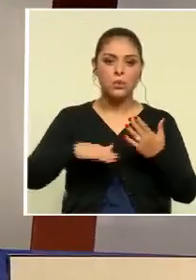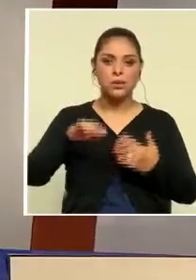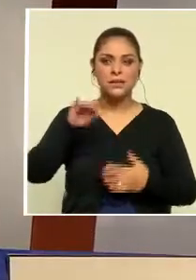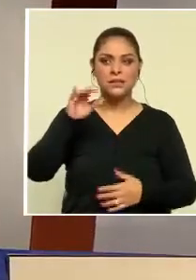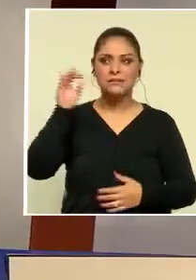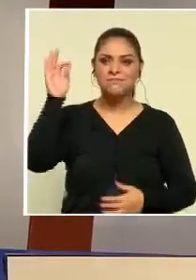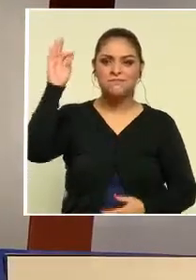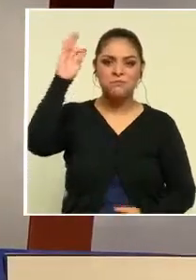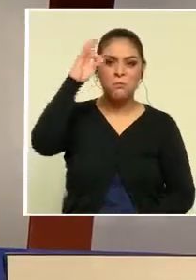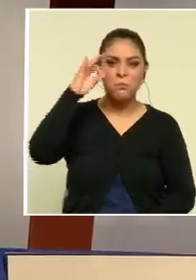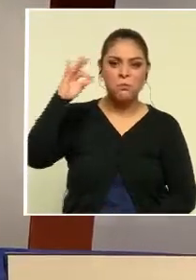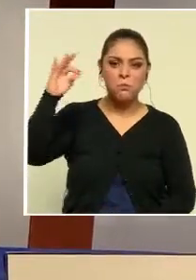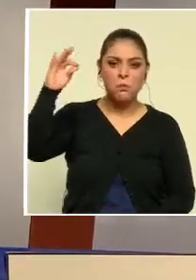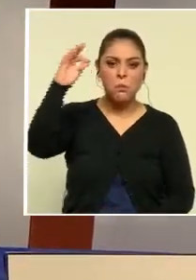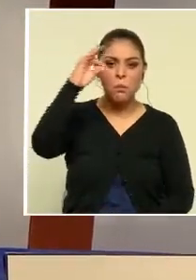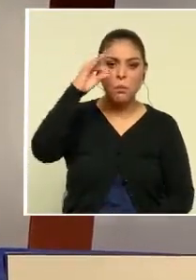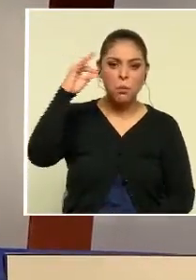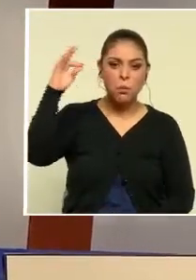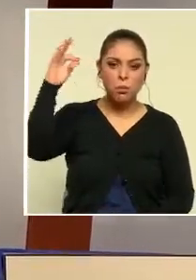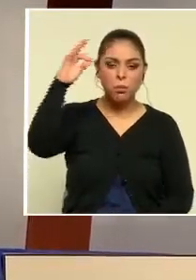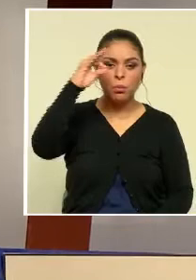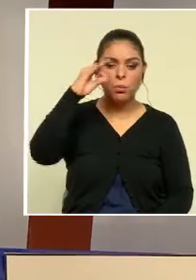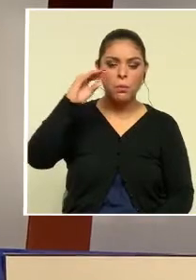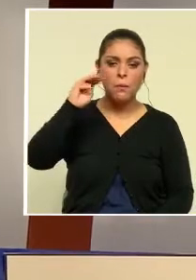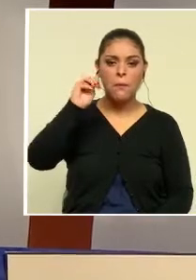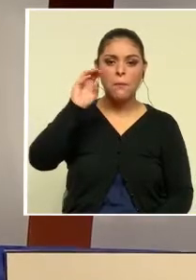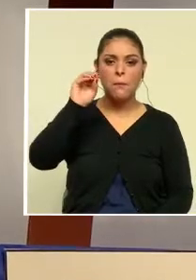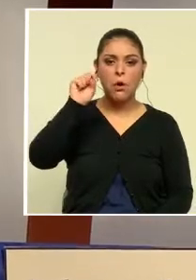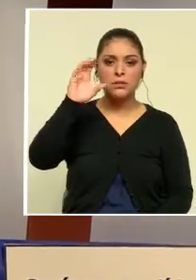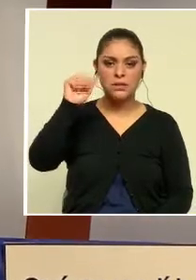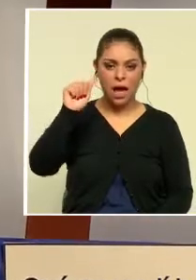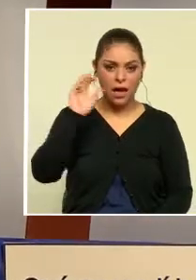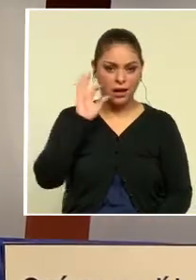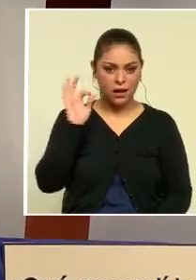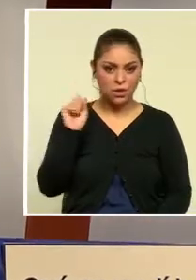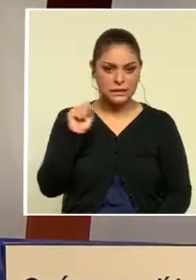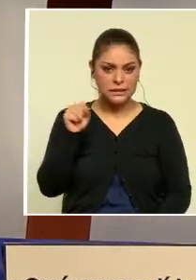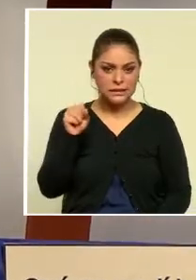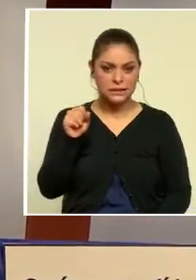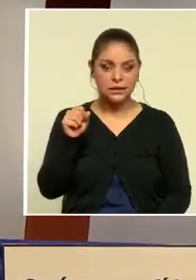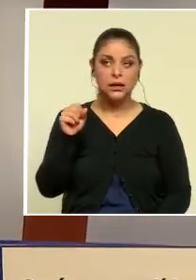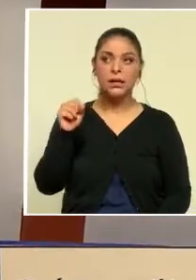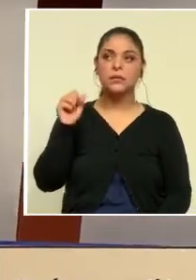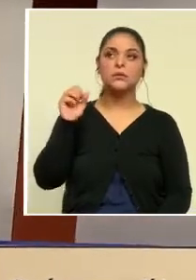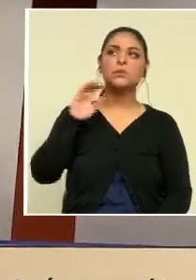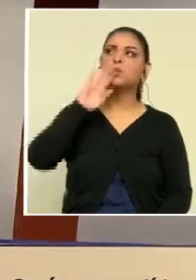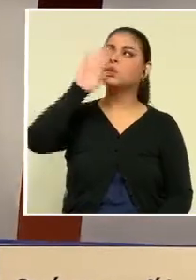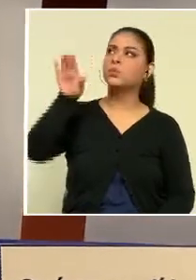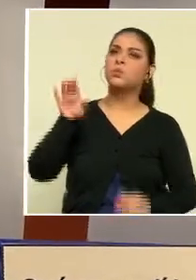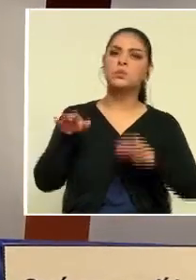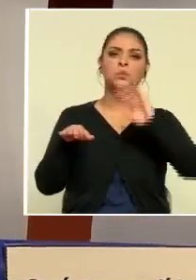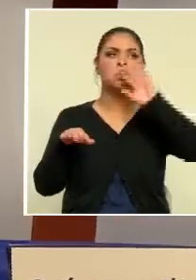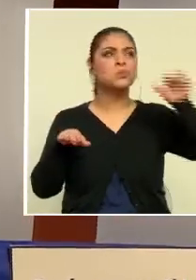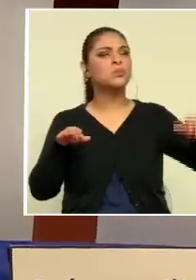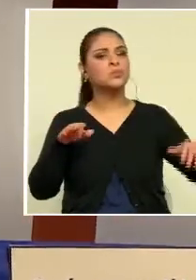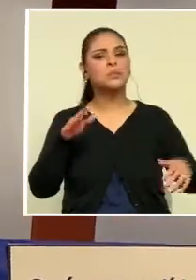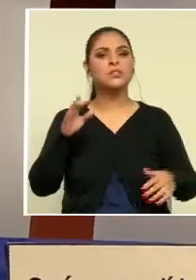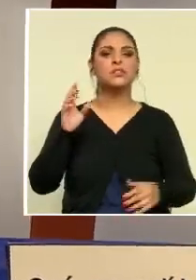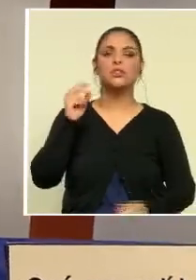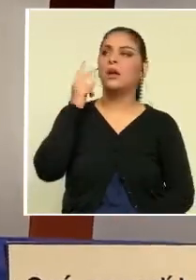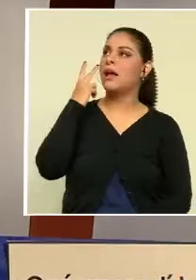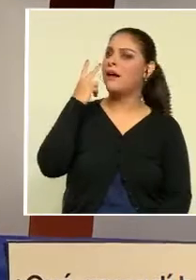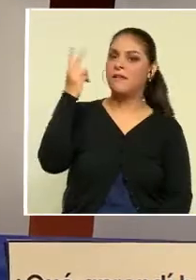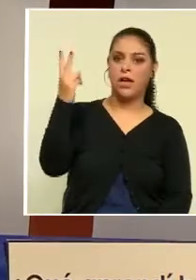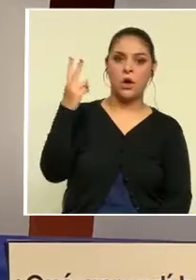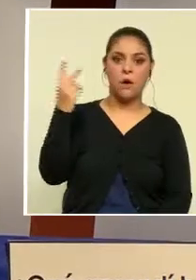será que anda una búsqueda por ahí niño si es una mosca creo que andar haciendo aquí no la veo una